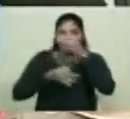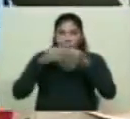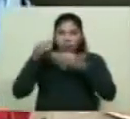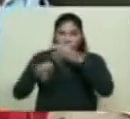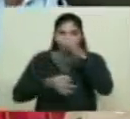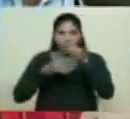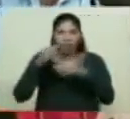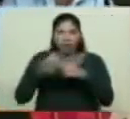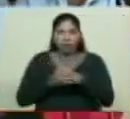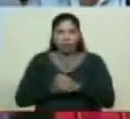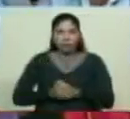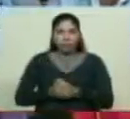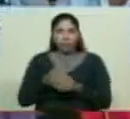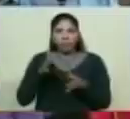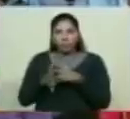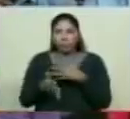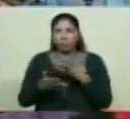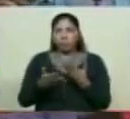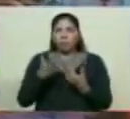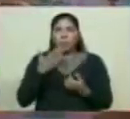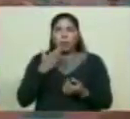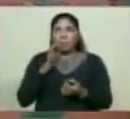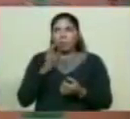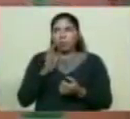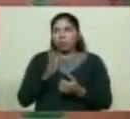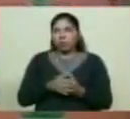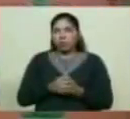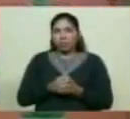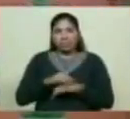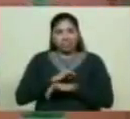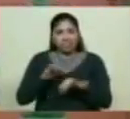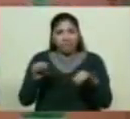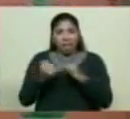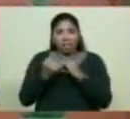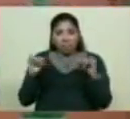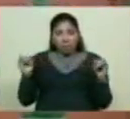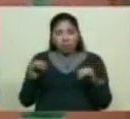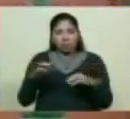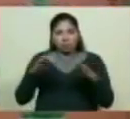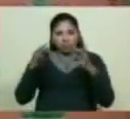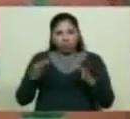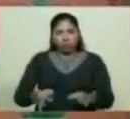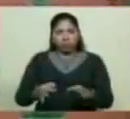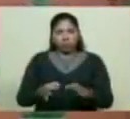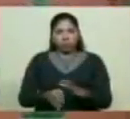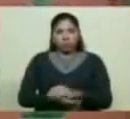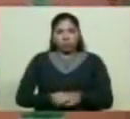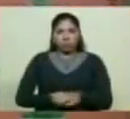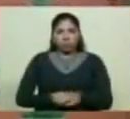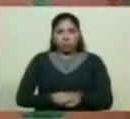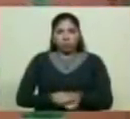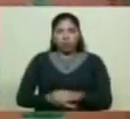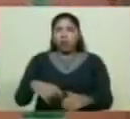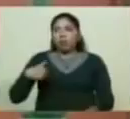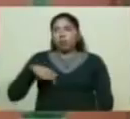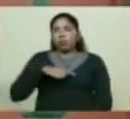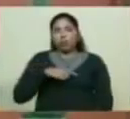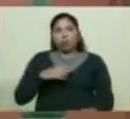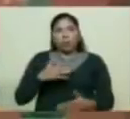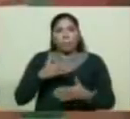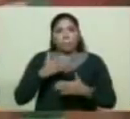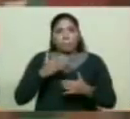hiciera luego de lograr la independencia definitiva fuera producto de nuestra propia